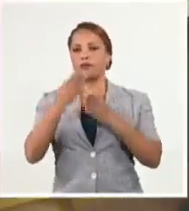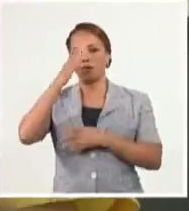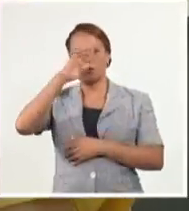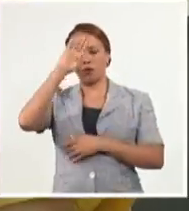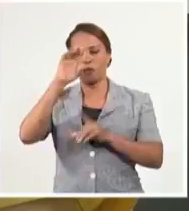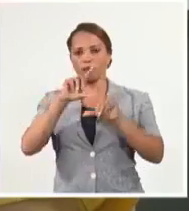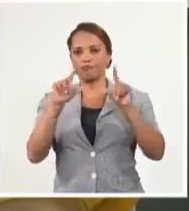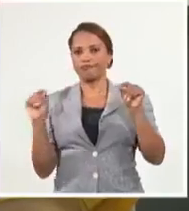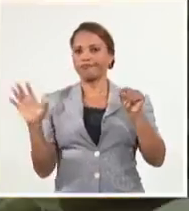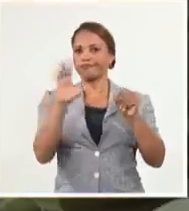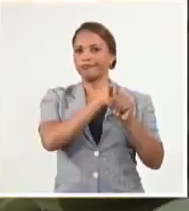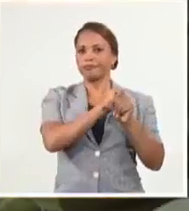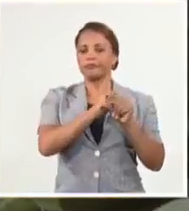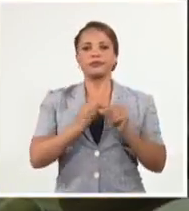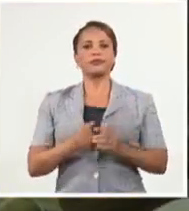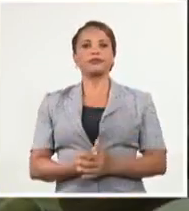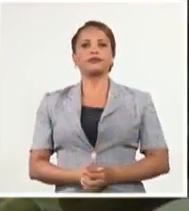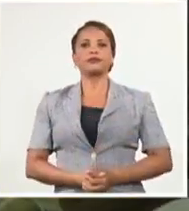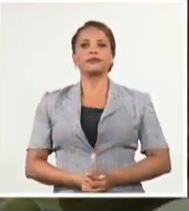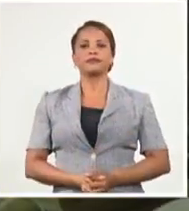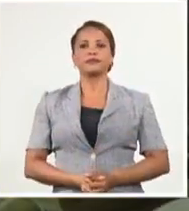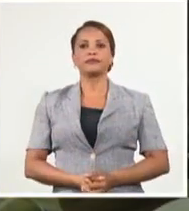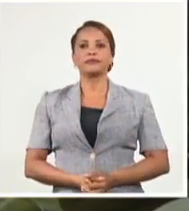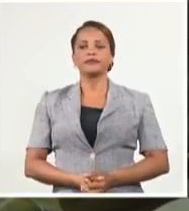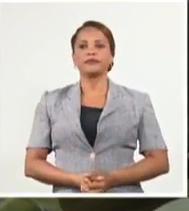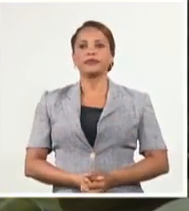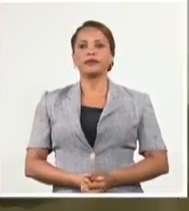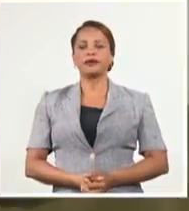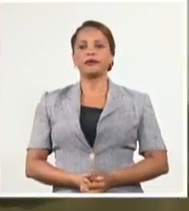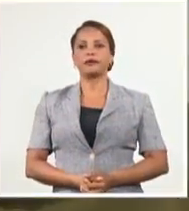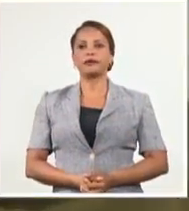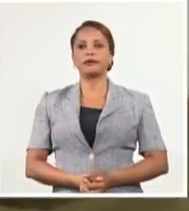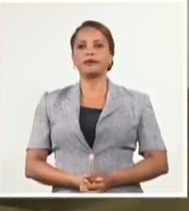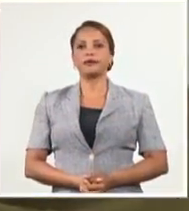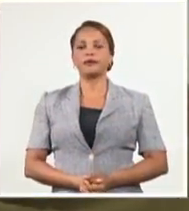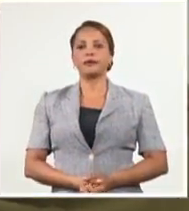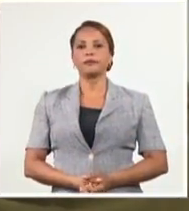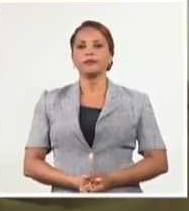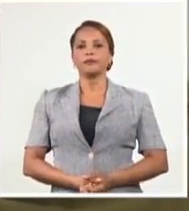país. Desde Las Tunas, Gianni López Brito, Sistema Informativo de la Televisión Cubana.